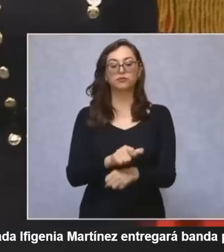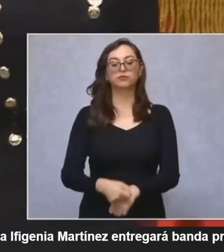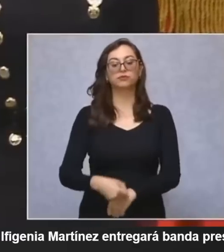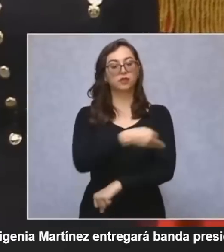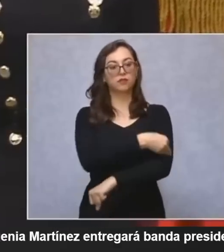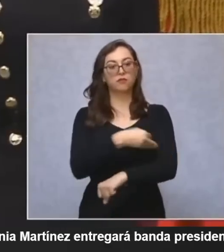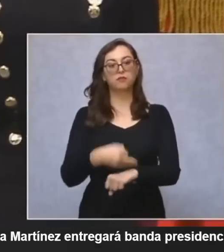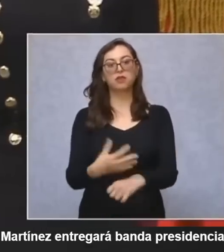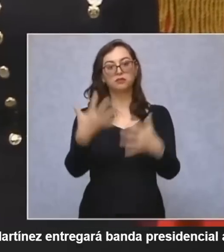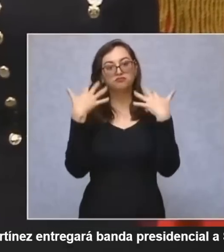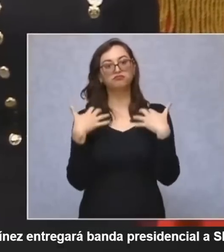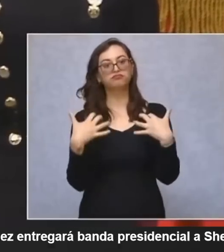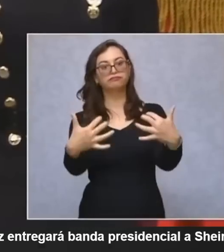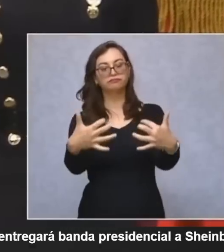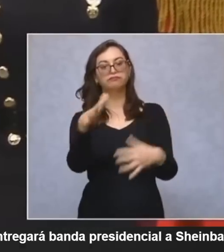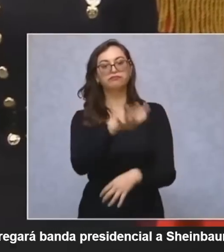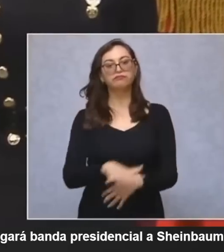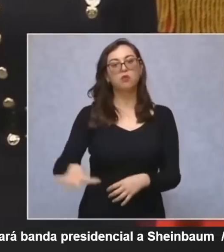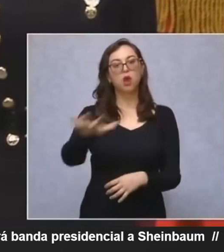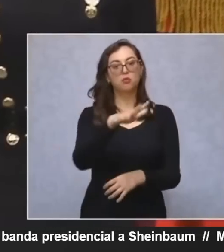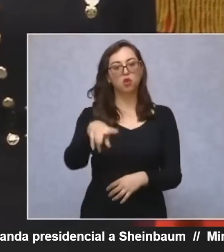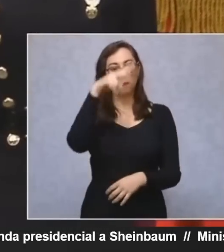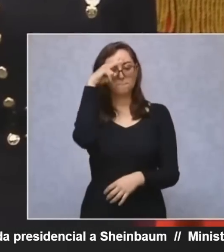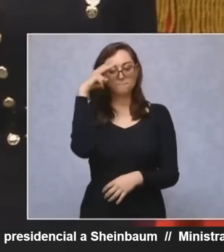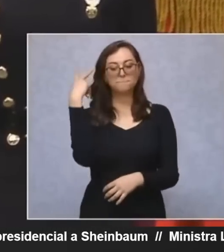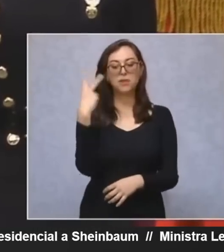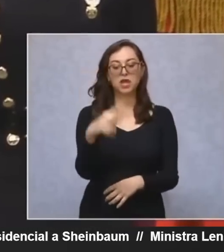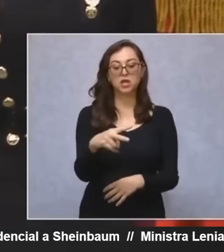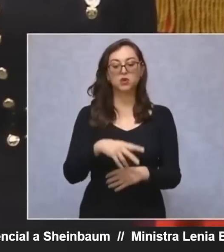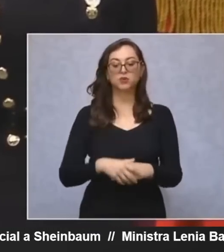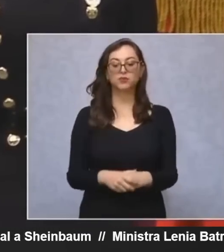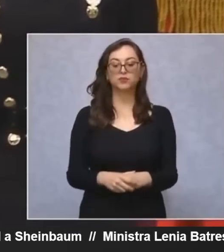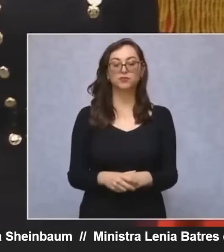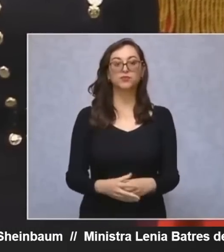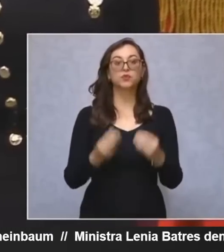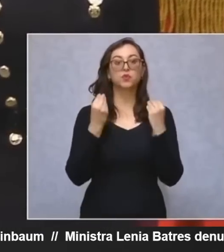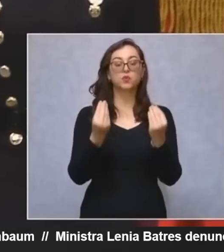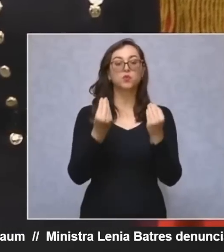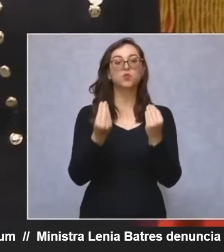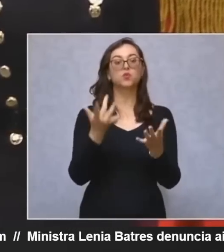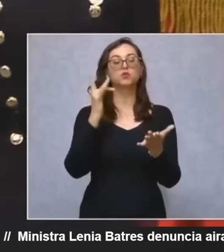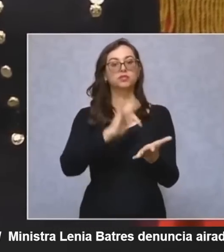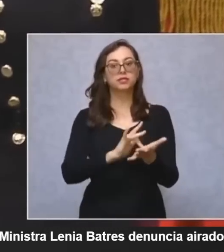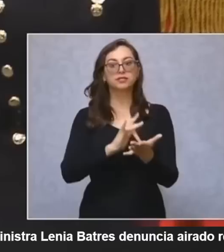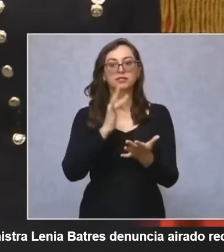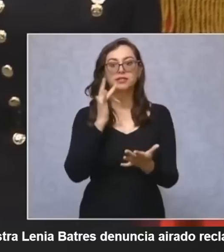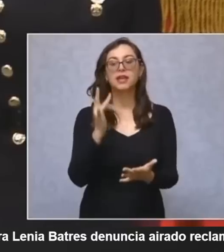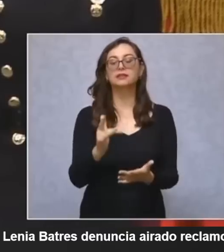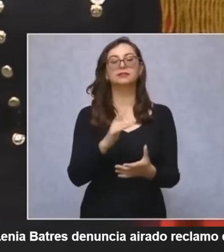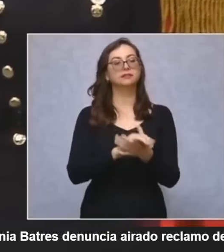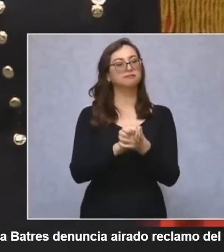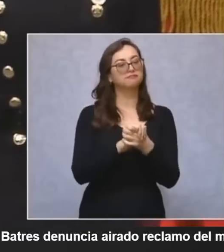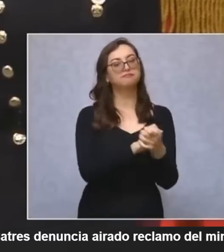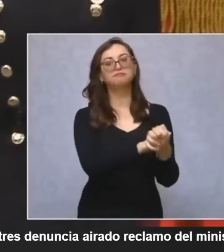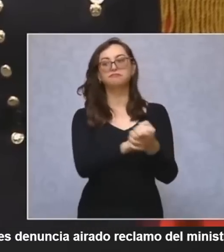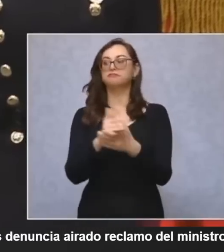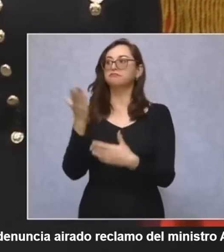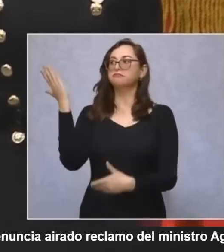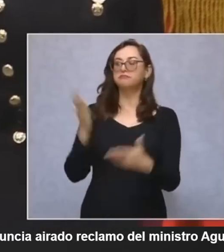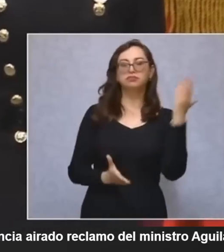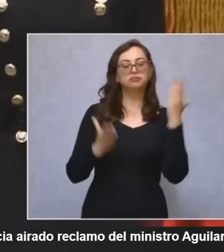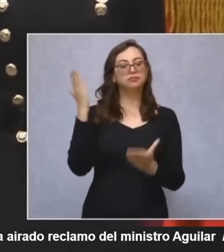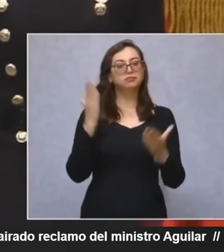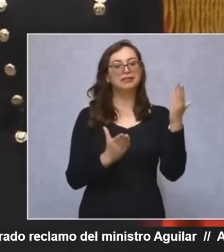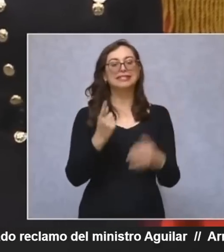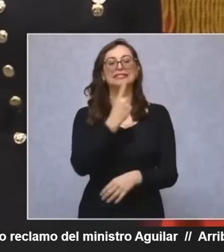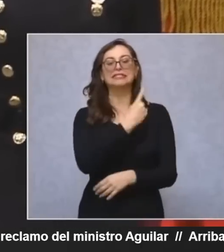de México. Saludo y agradezco la presencia de representaciones de 105 países que